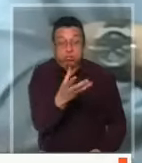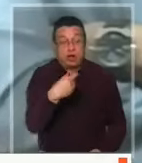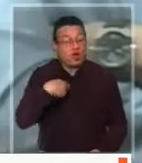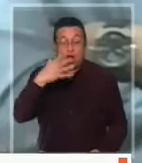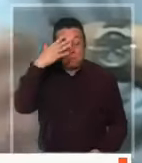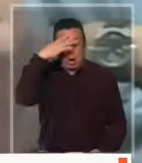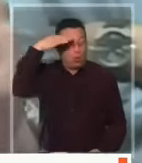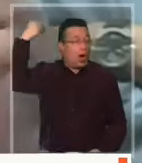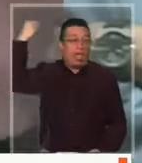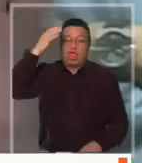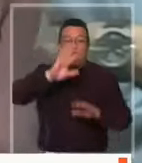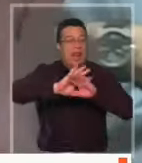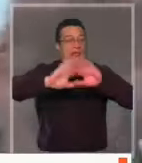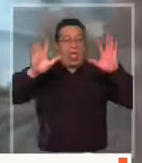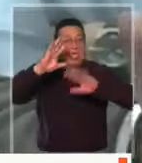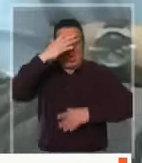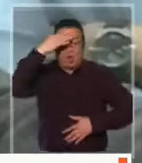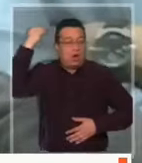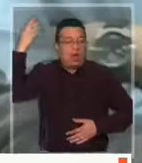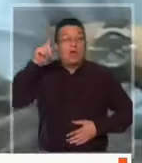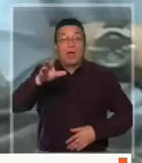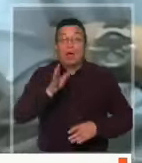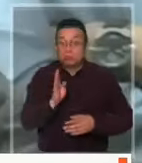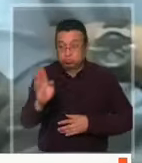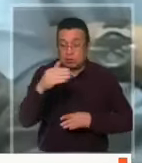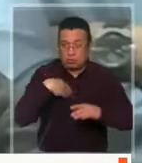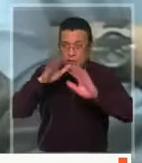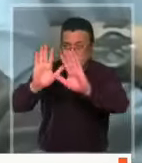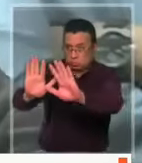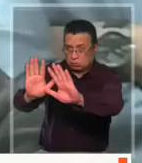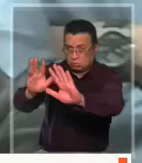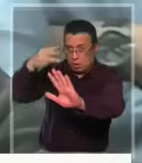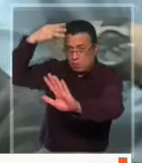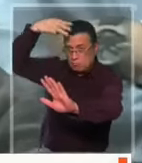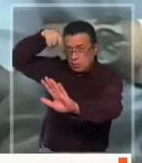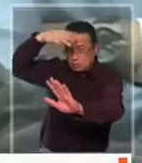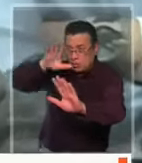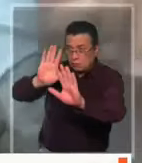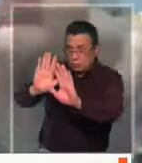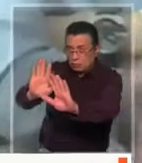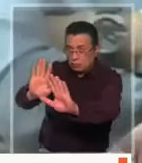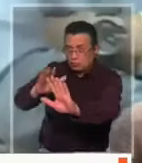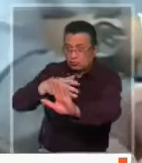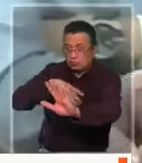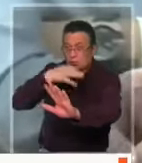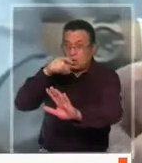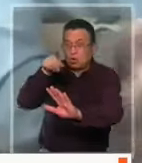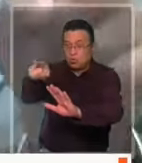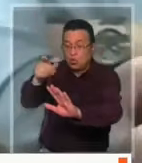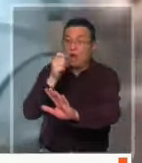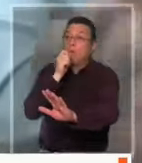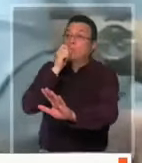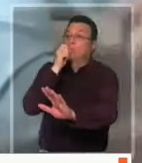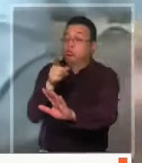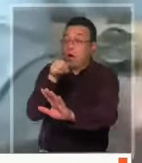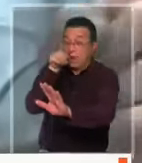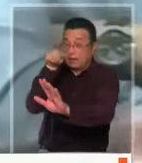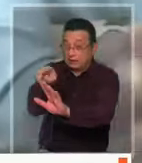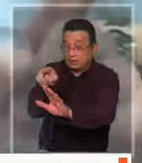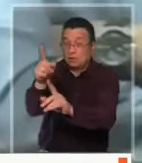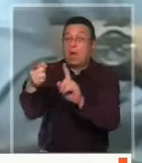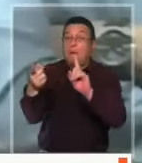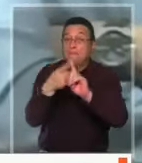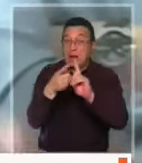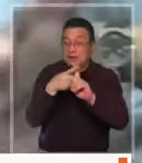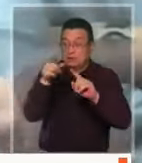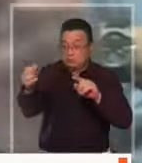nada. Y iba a seguir, y yo le dije, un momento, señor Monsalve, usted es imputado en una causa, es decir, se le atribuye a participar en un